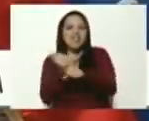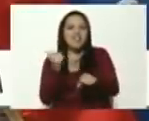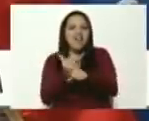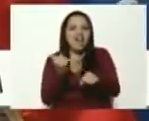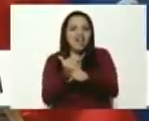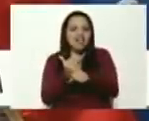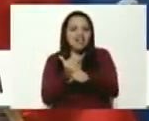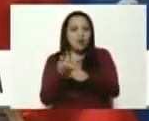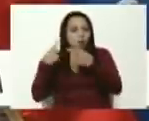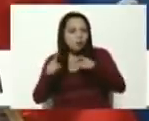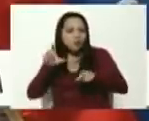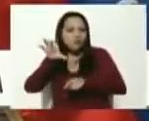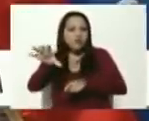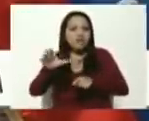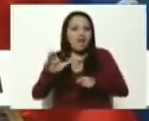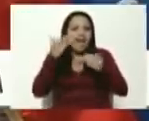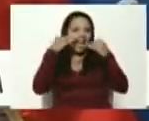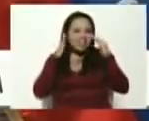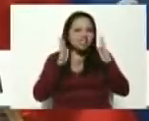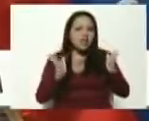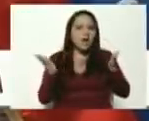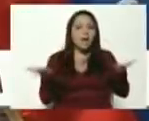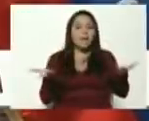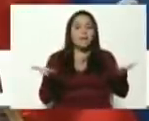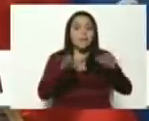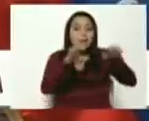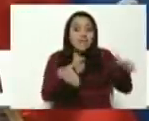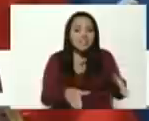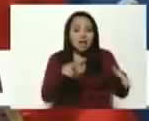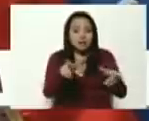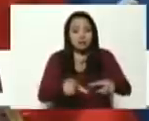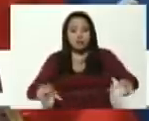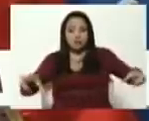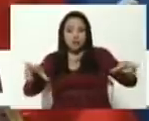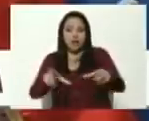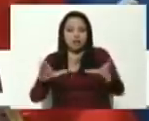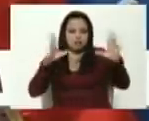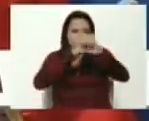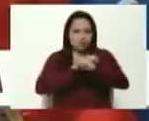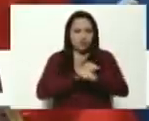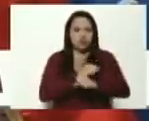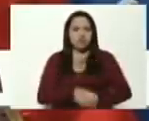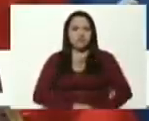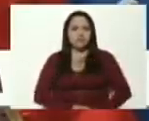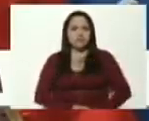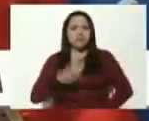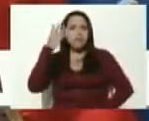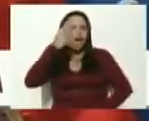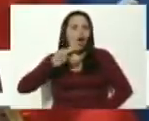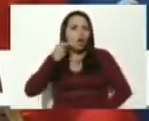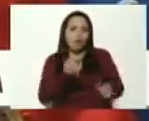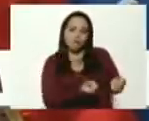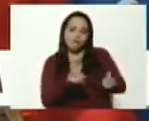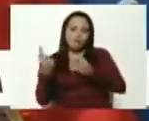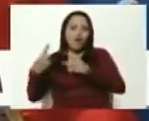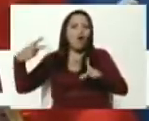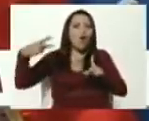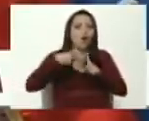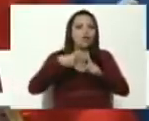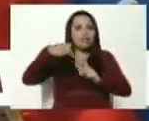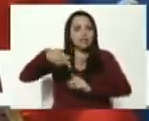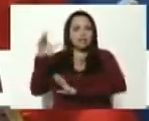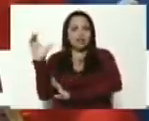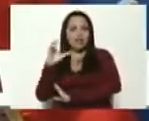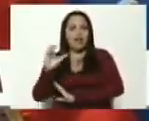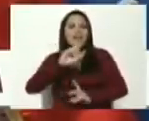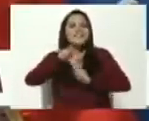Tobago, atendiendo mesas en un lugar, en un local nocturno. Las jóvenes fueron trasladadas a un hotel en Caracas